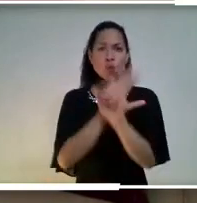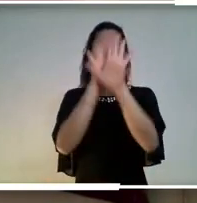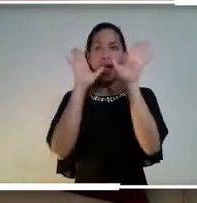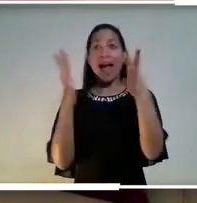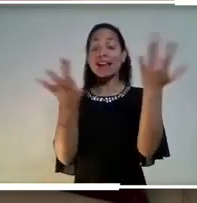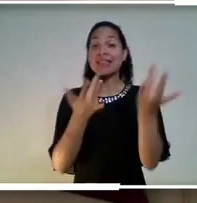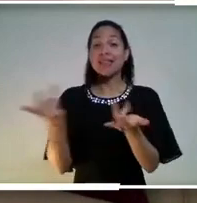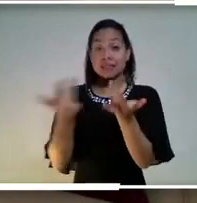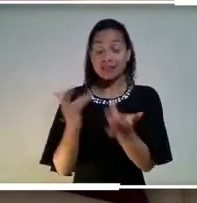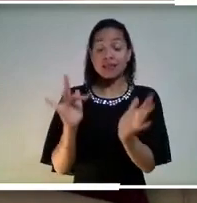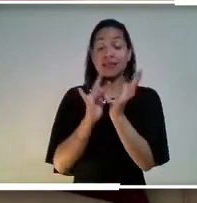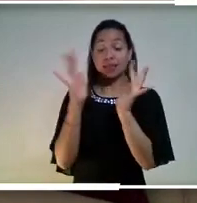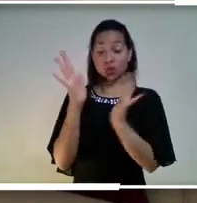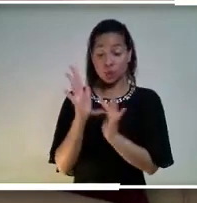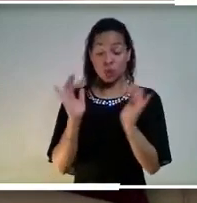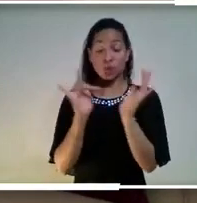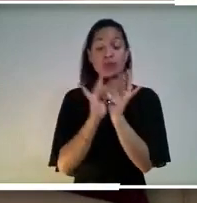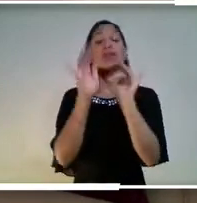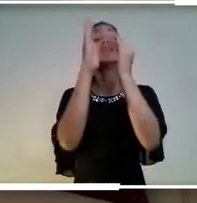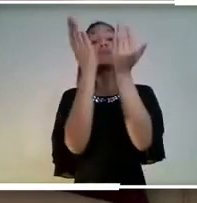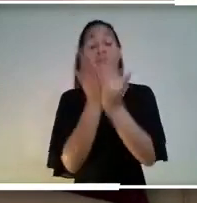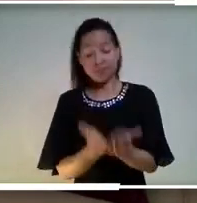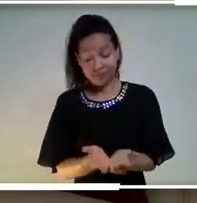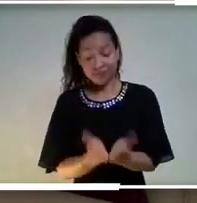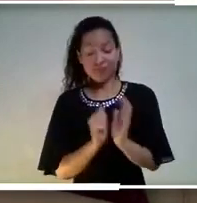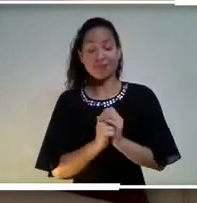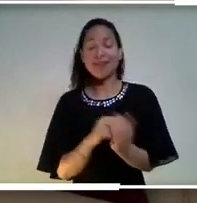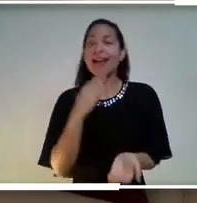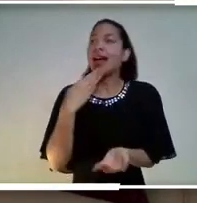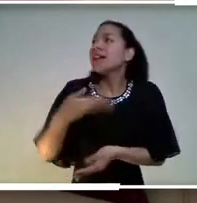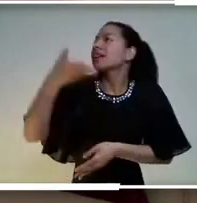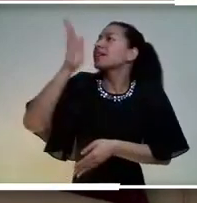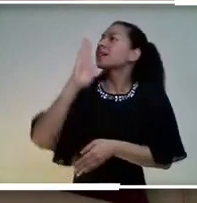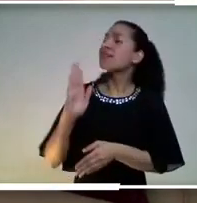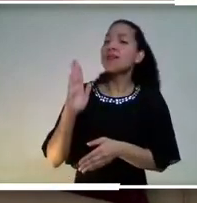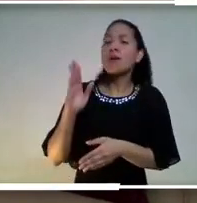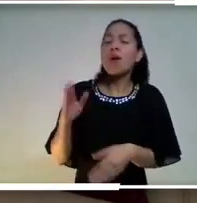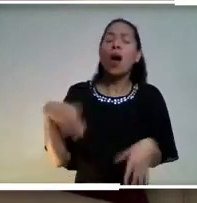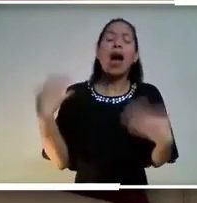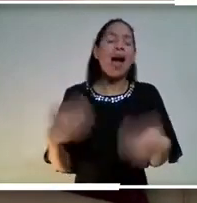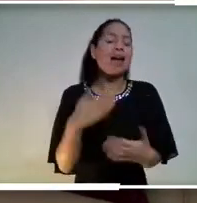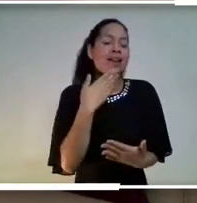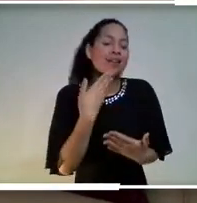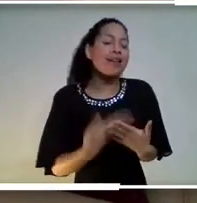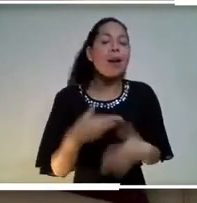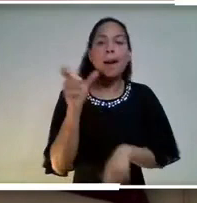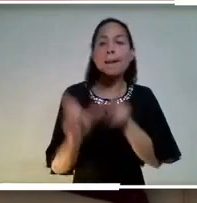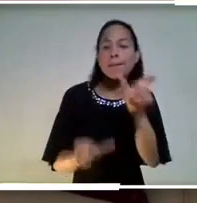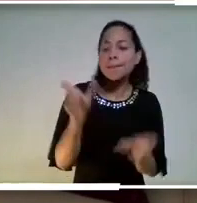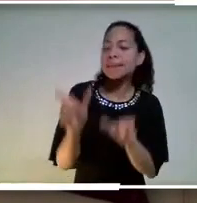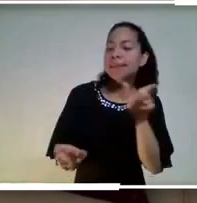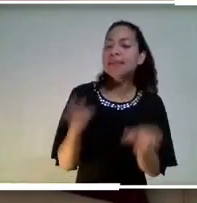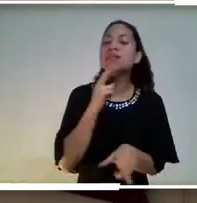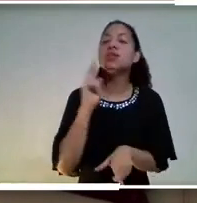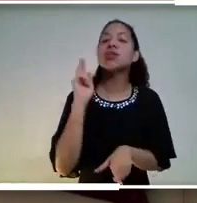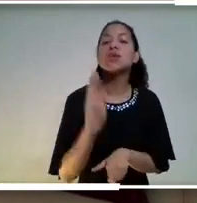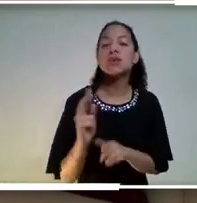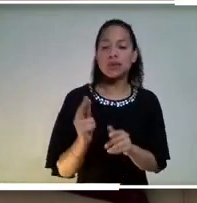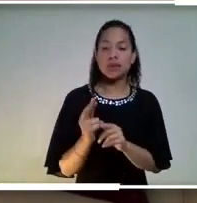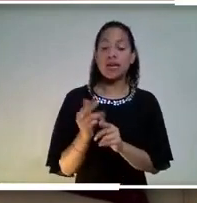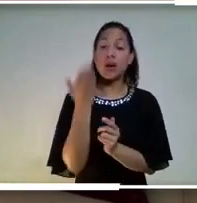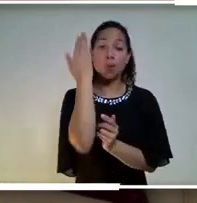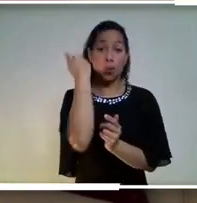y yo agradezco a dios estoy muy agradecido por todos los que respondieron en el tema anterior decidiendo creer en cristo amar a cristo